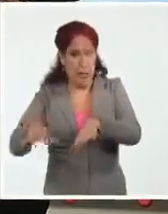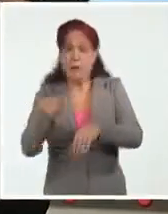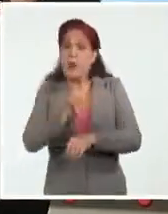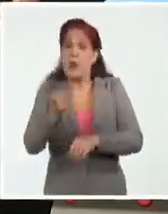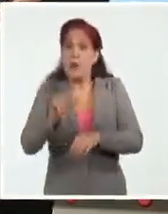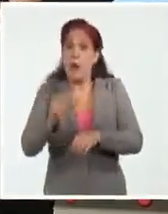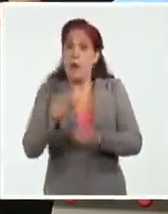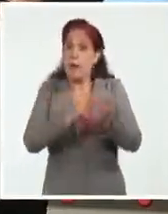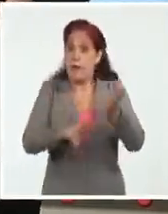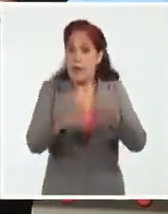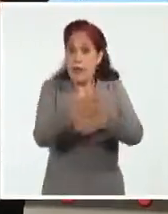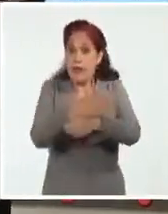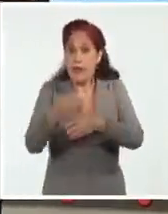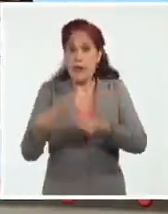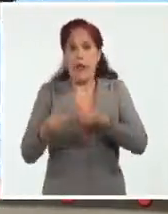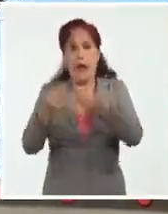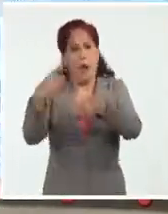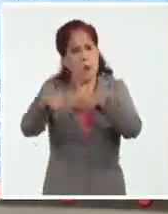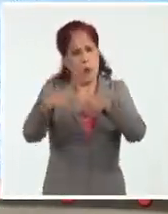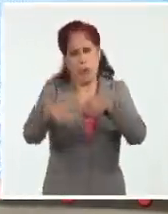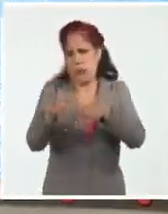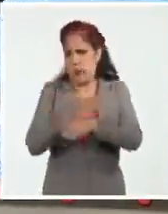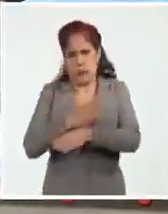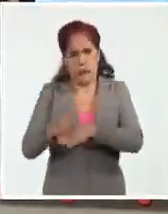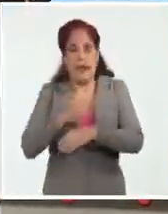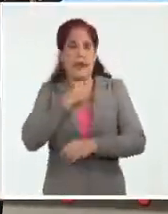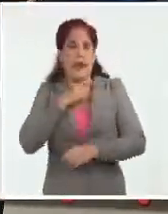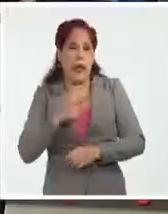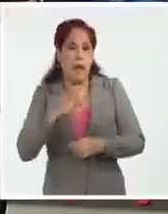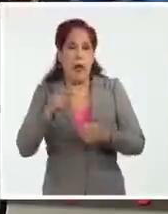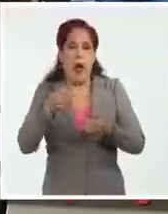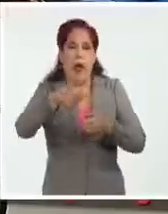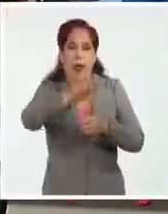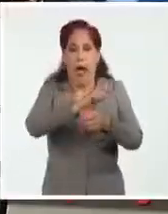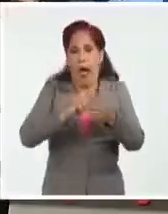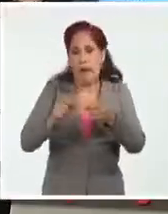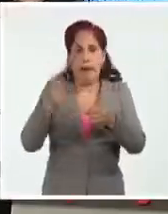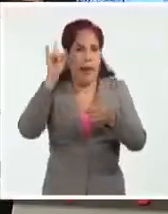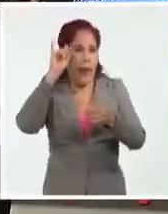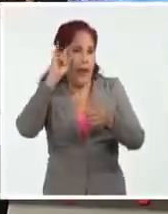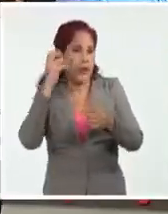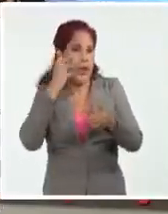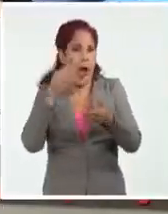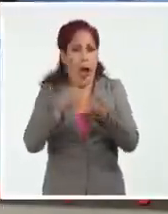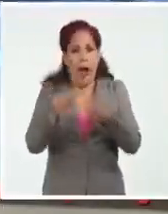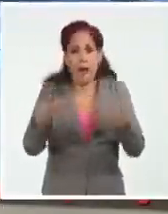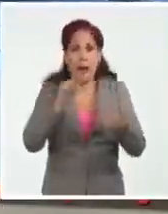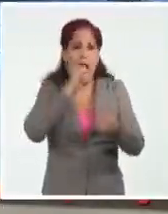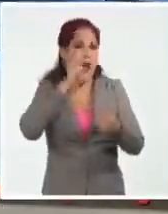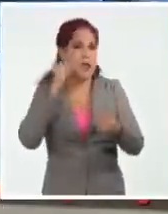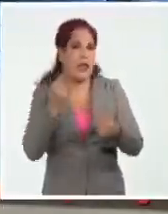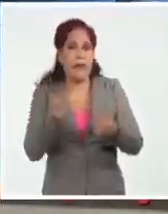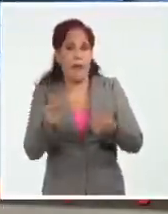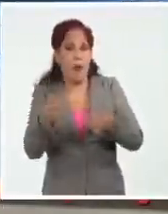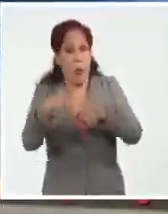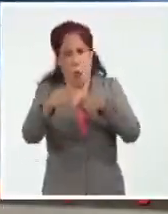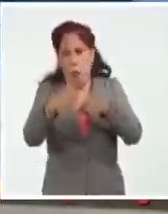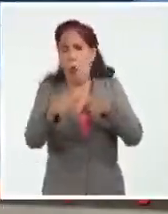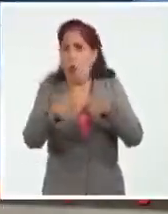cada territorio se entregarán otros productos, como enlatados, leche, harina, aceite, frijoles, entre